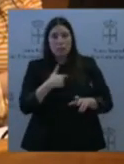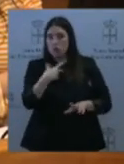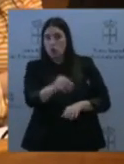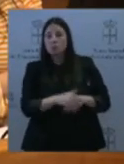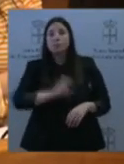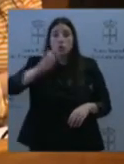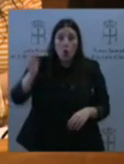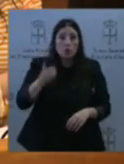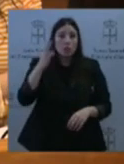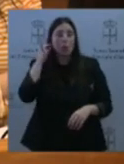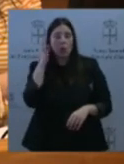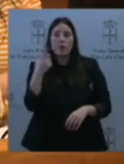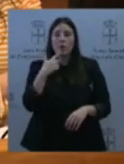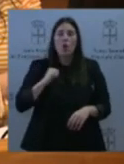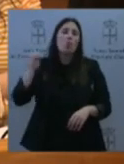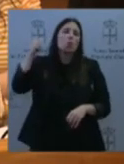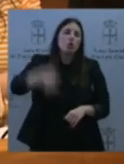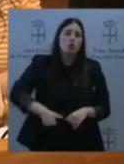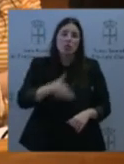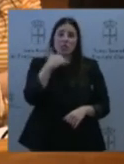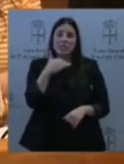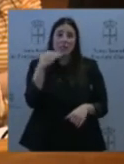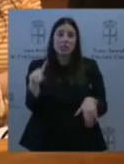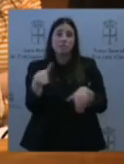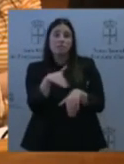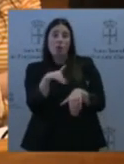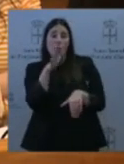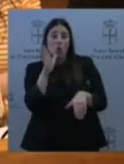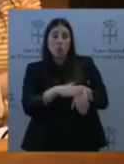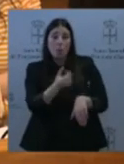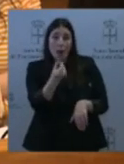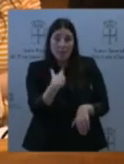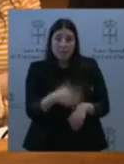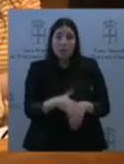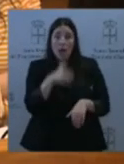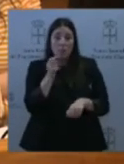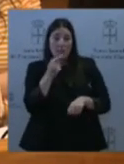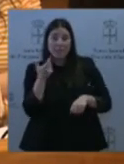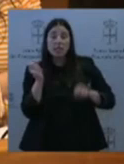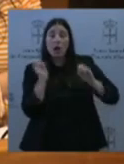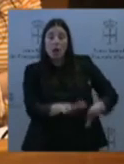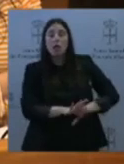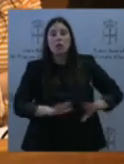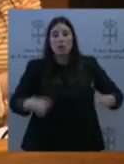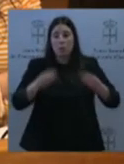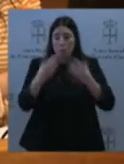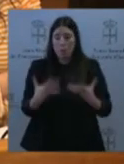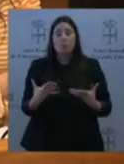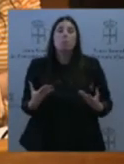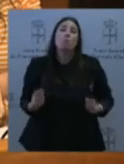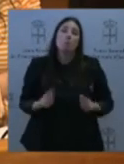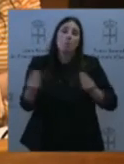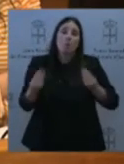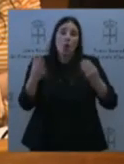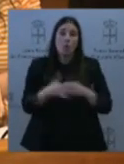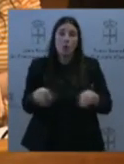casi vegetativo por la medicación. Dejó de tomar y está mejor, aunque no está bien, pero se niega a vivir como un florero. Patricia, que hace un